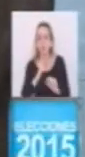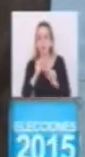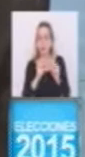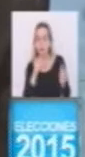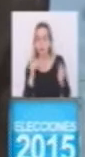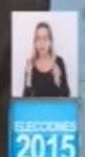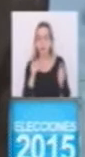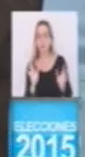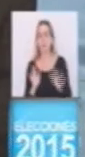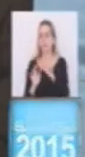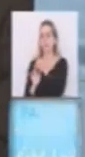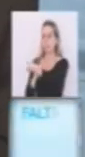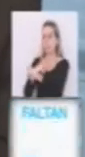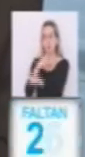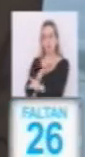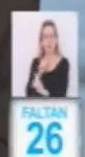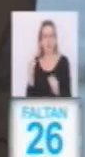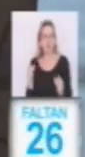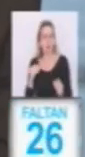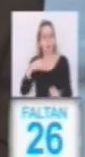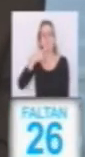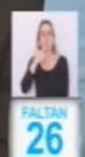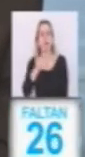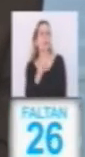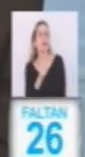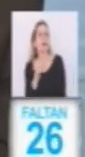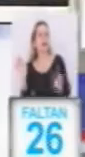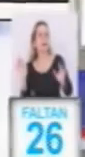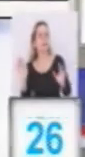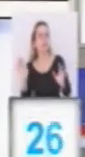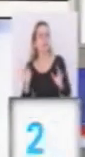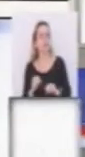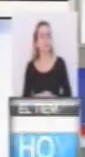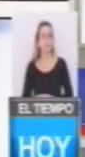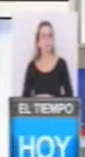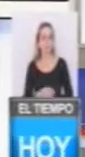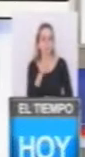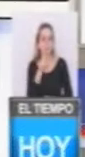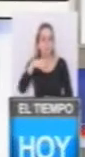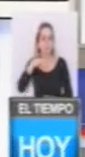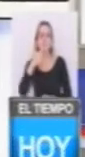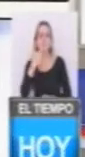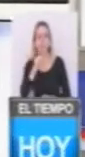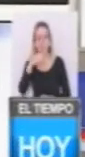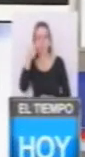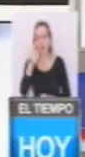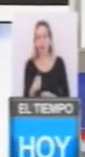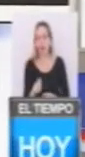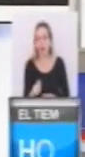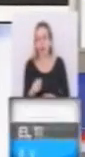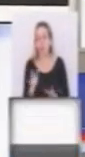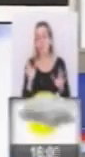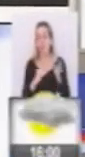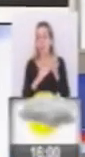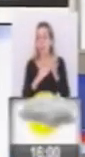la posición orgánica del partido. ¿Qué va a hacer? ¿Qué puede decir? No, él puede decir tres cosas. Apoyo a Massa, apoyo a Macri,